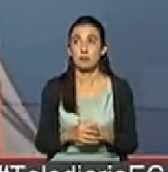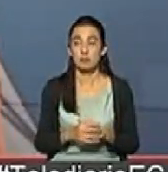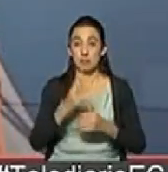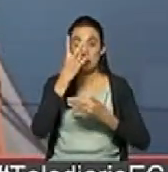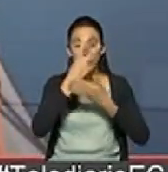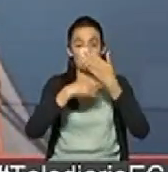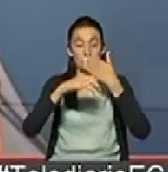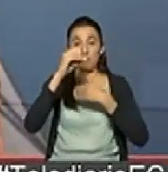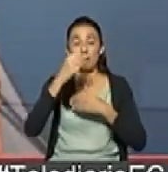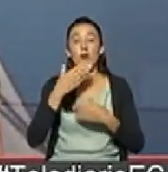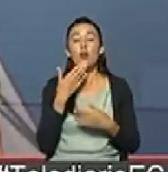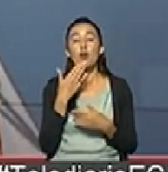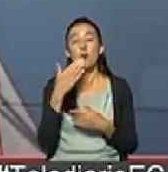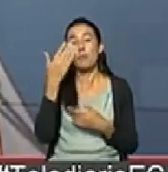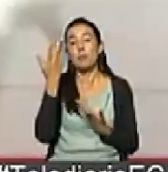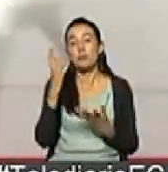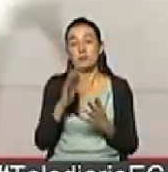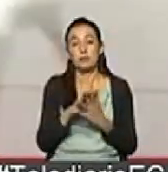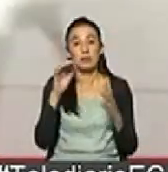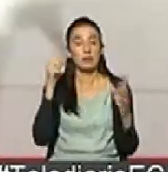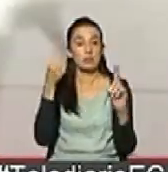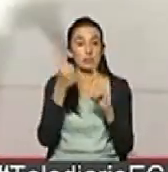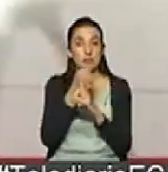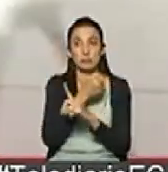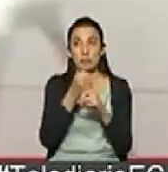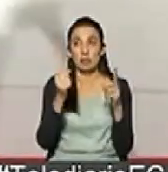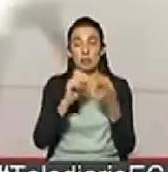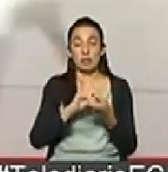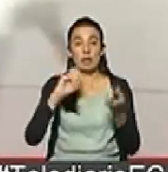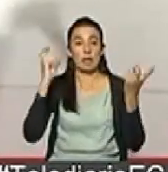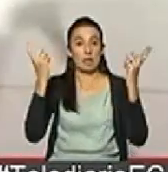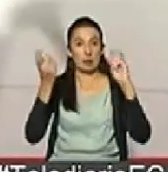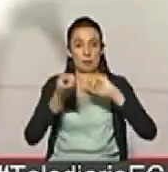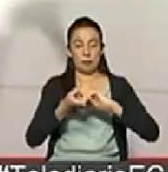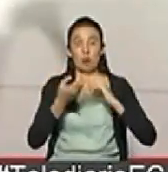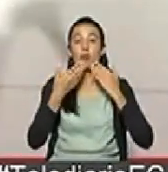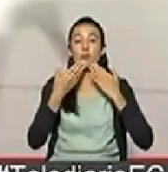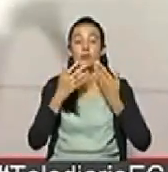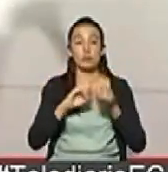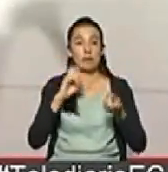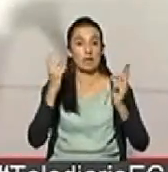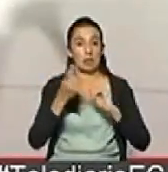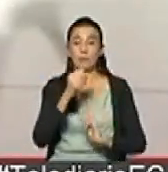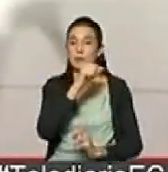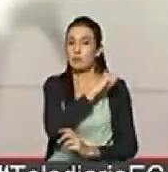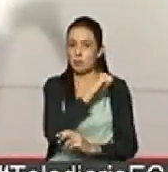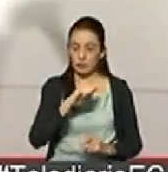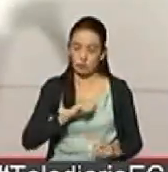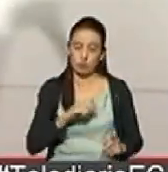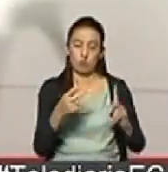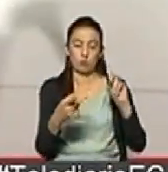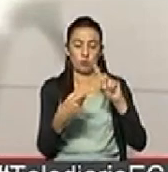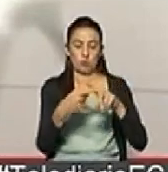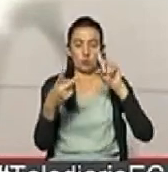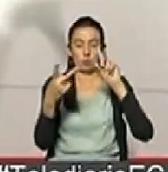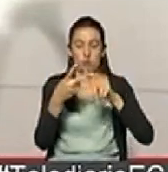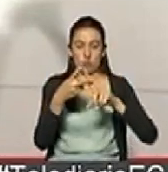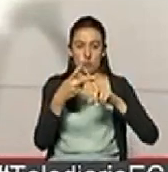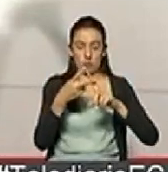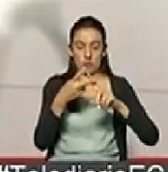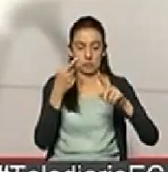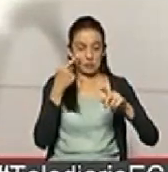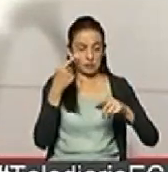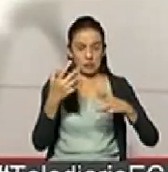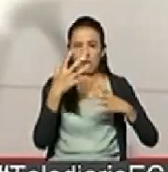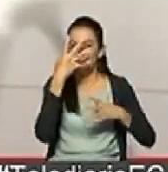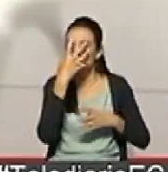está sufriendo bullying, por ejemplo? Vamos a ver si es que tienen cambios. Vamos a ver si es que tienen cambios de carácter, si es que están muy irascibles, si es que